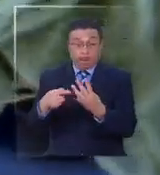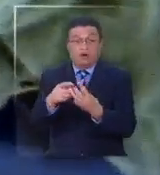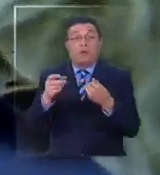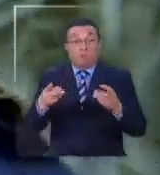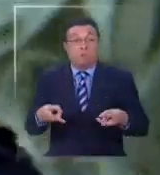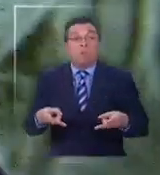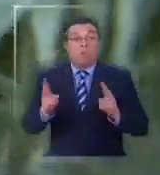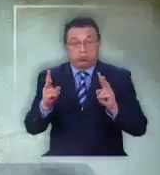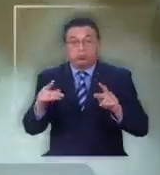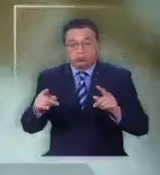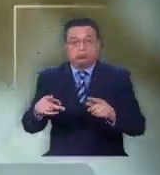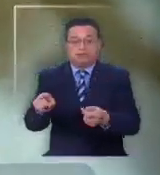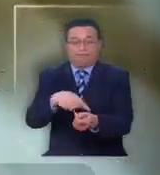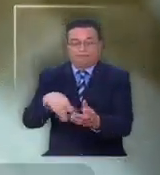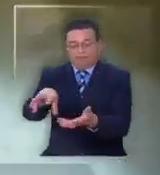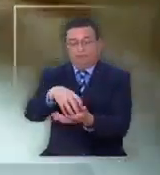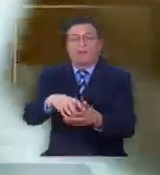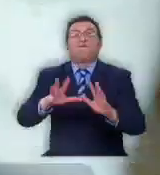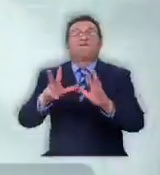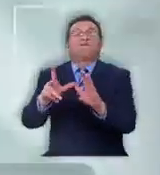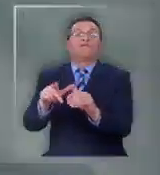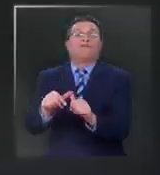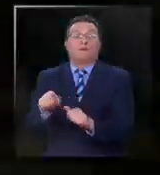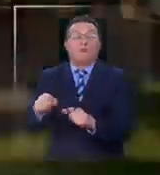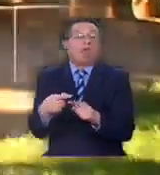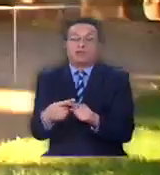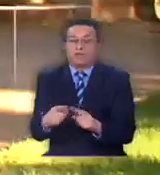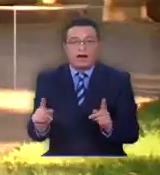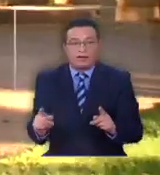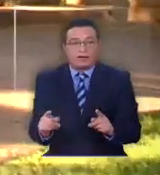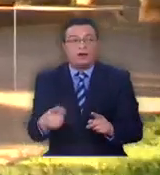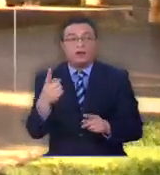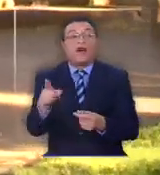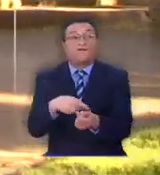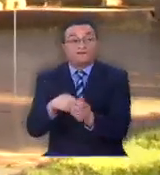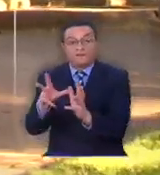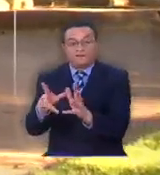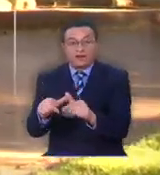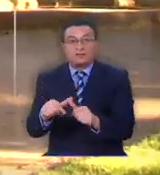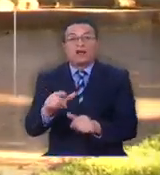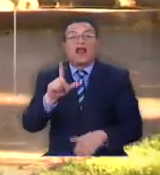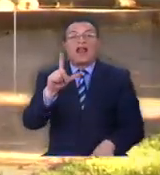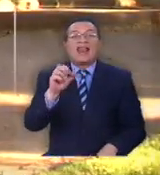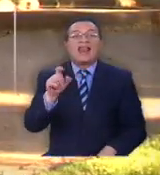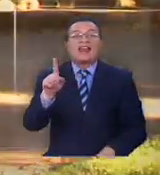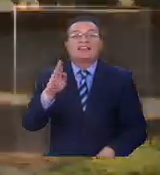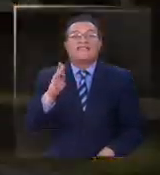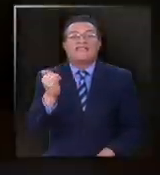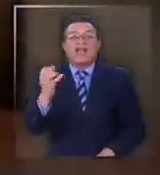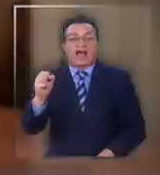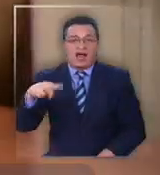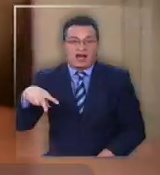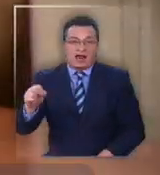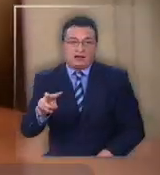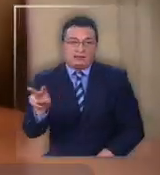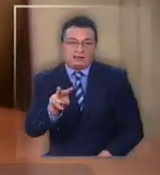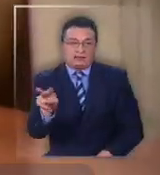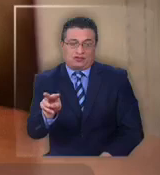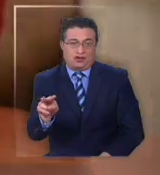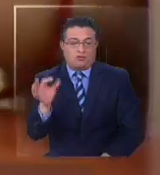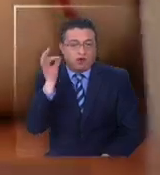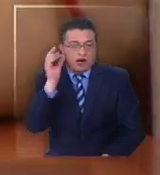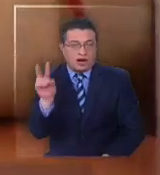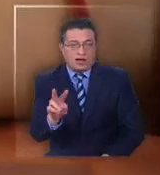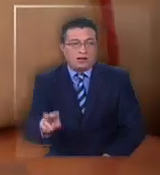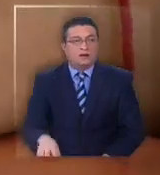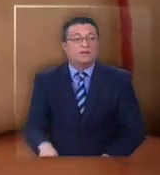les permitió construir lo que ellas denominan una familia distinta, una familia lesbomarental. Y cuando tú a un